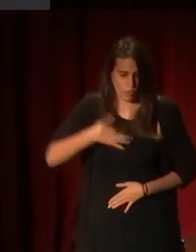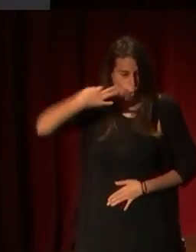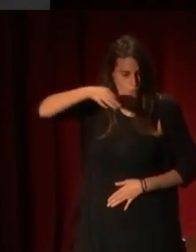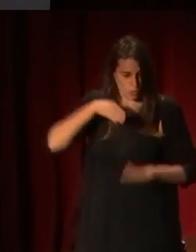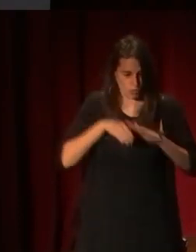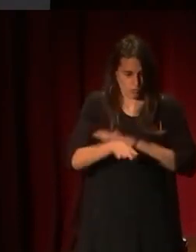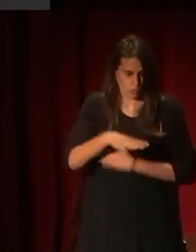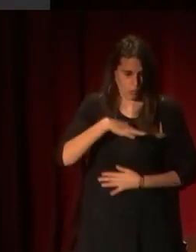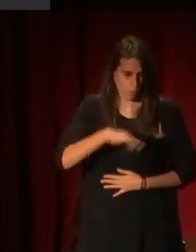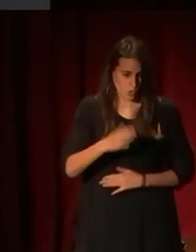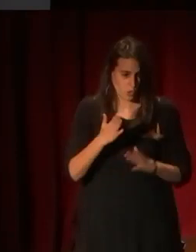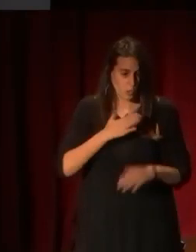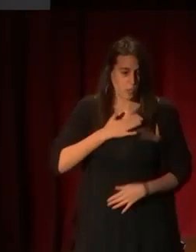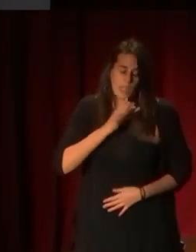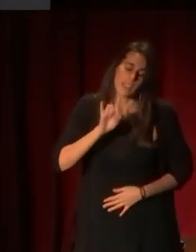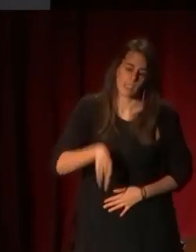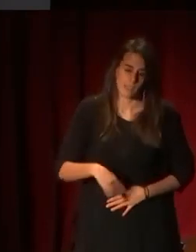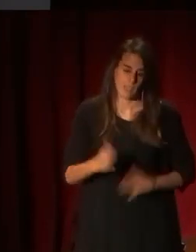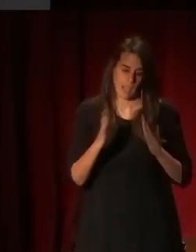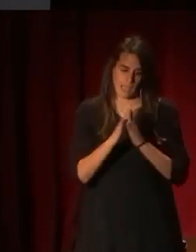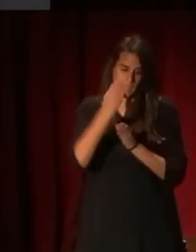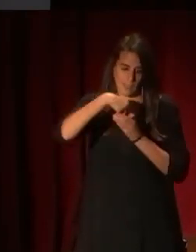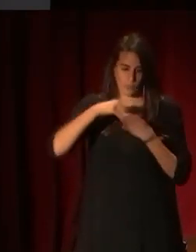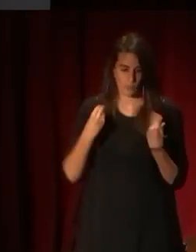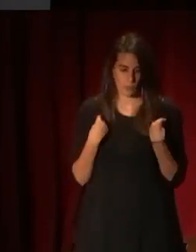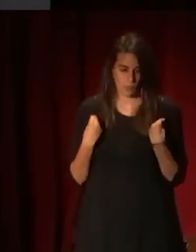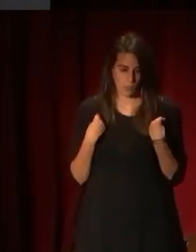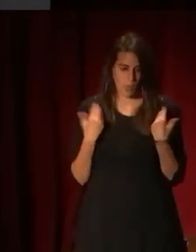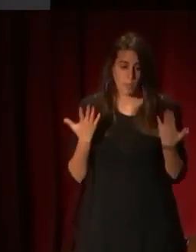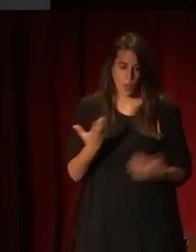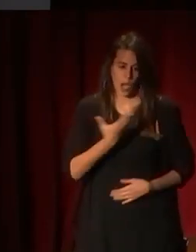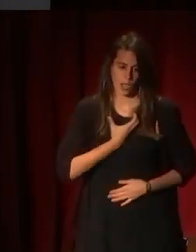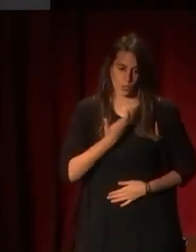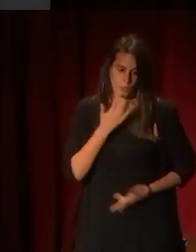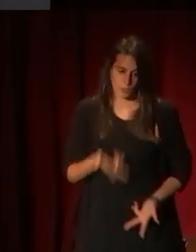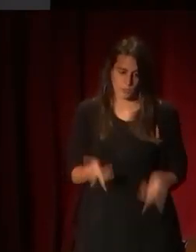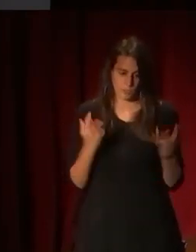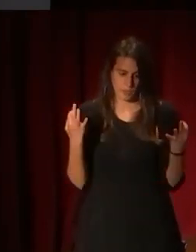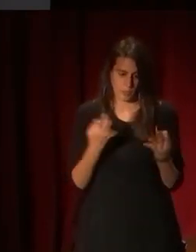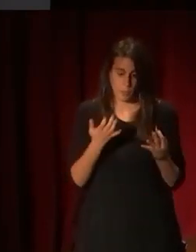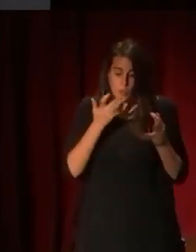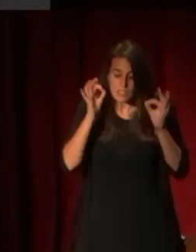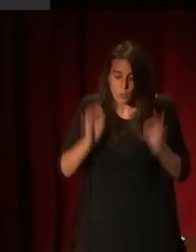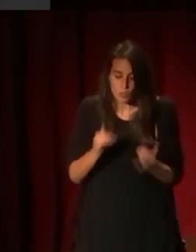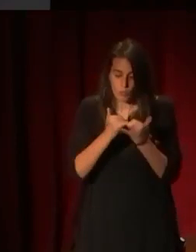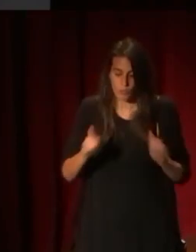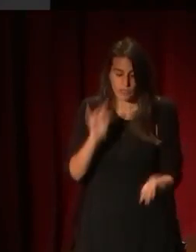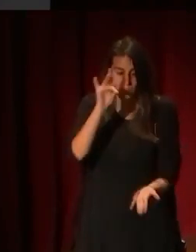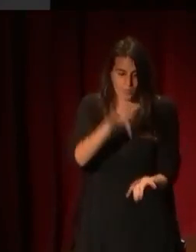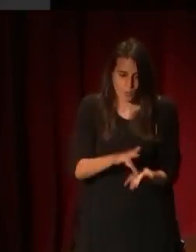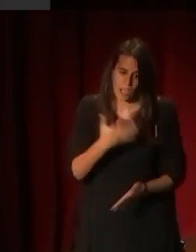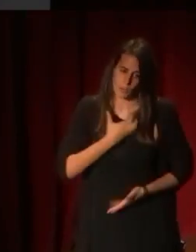el propietario de la casa pero el usufructo del balcón correspondía al ayuntamiento los días que había fiestas en la plaza